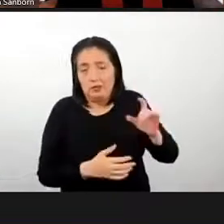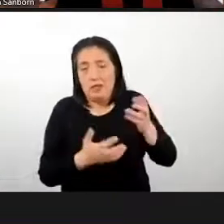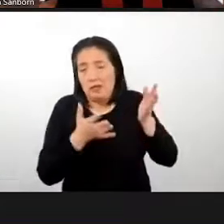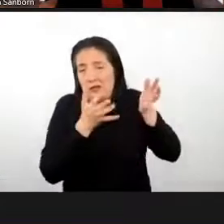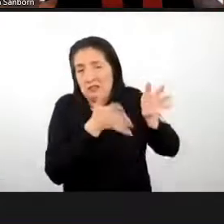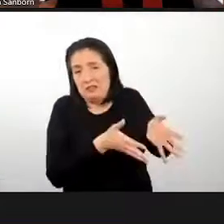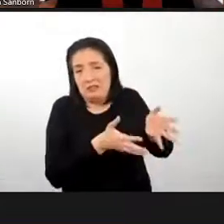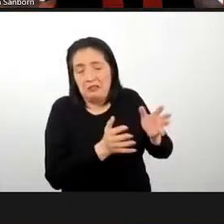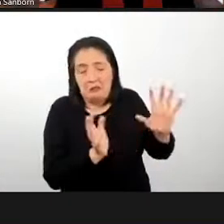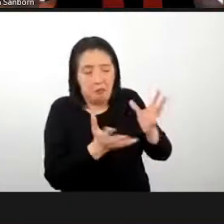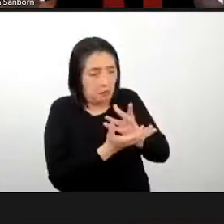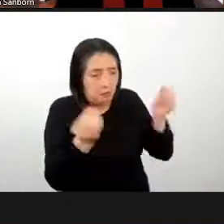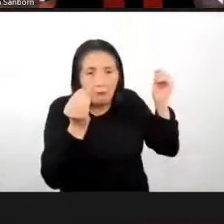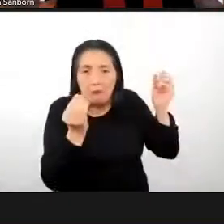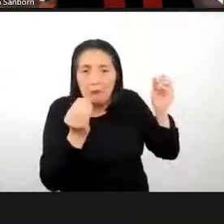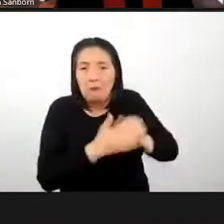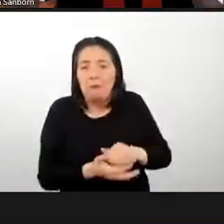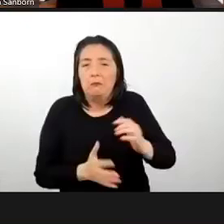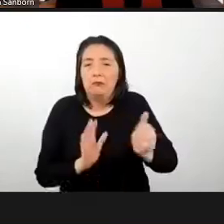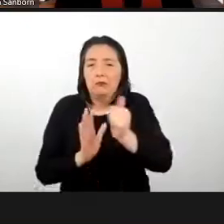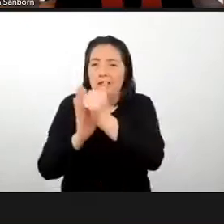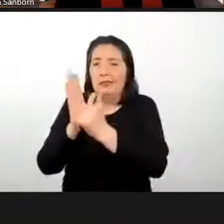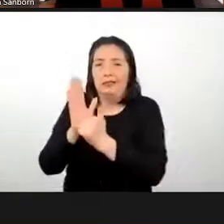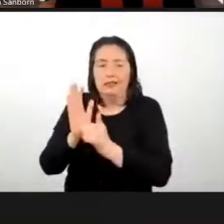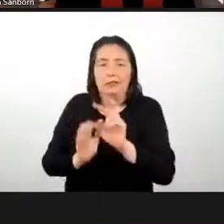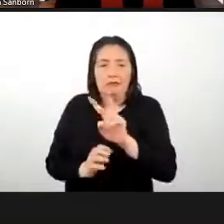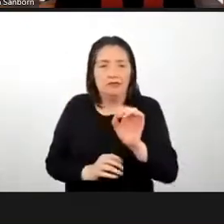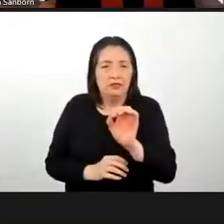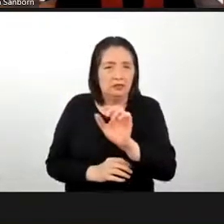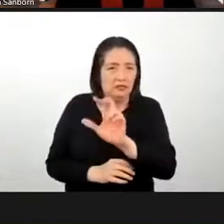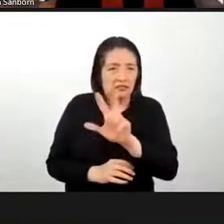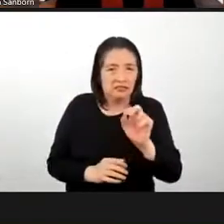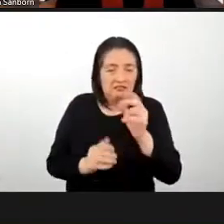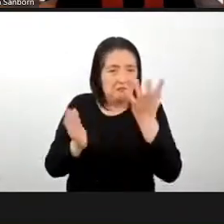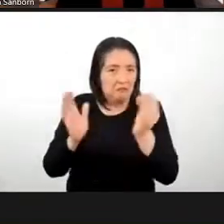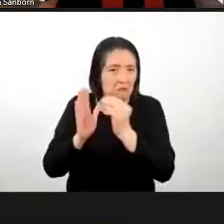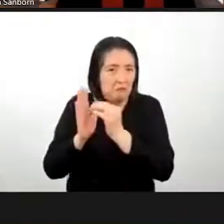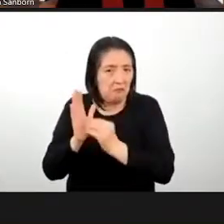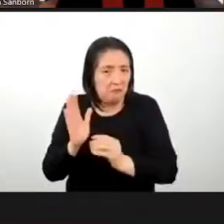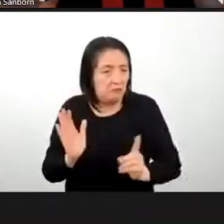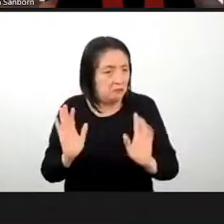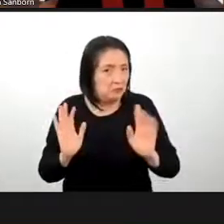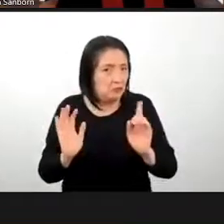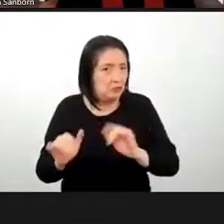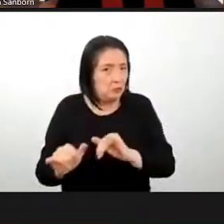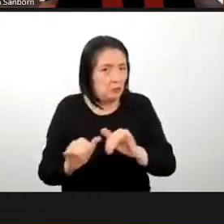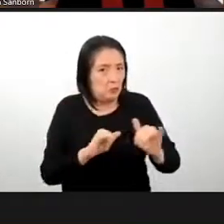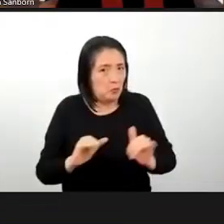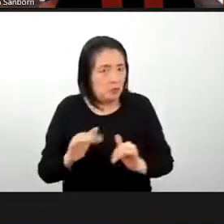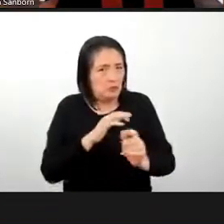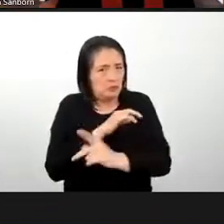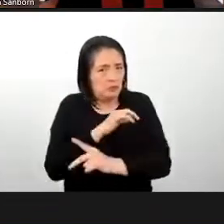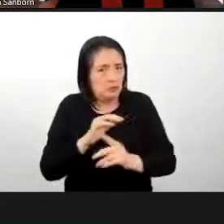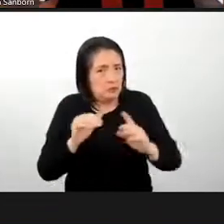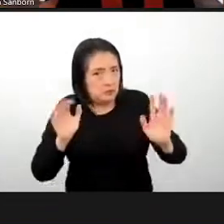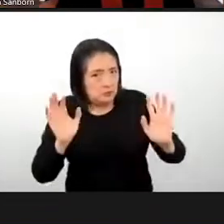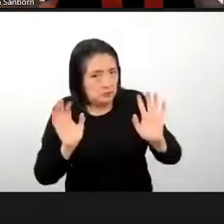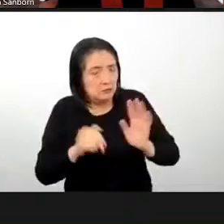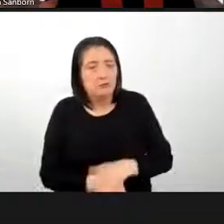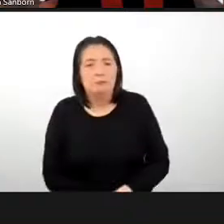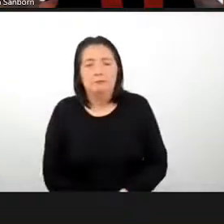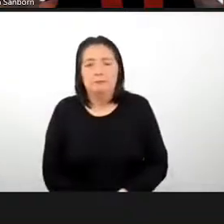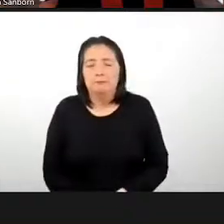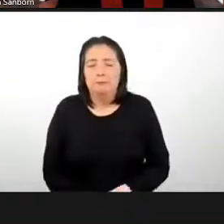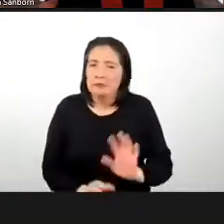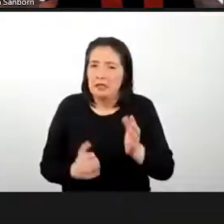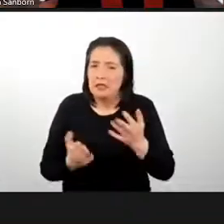también desaparecido porque la Agenda 2030 parece que nos trata igual a todos los países, es que no somos iguales, ¿no?